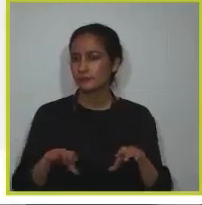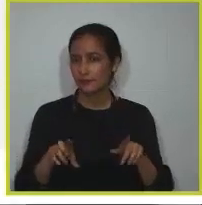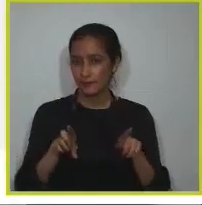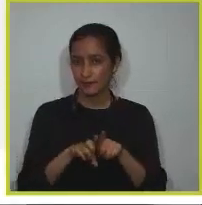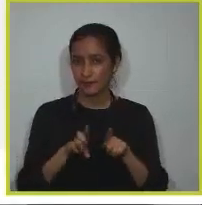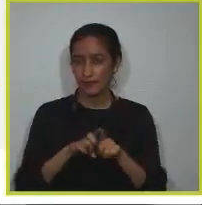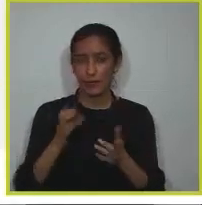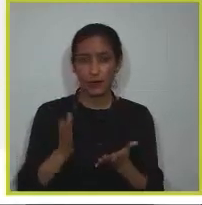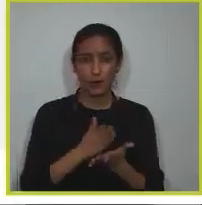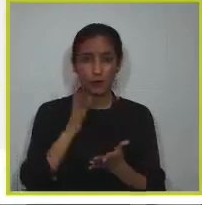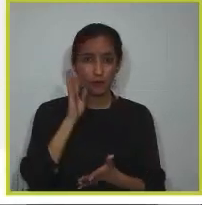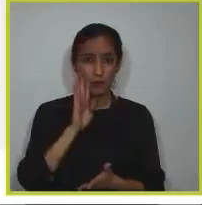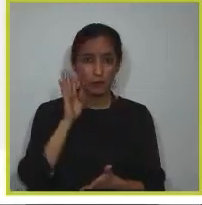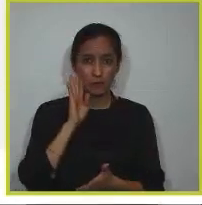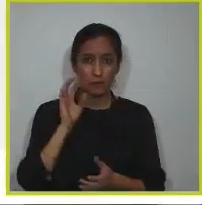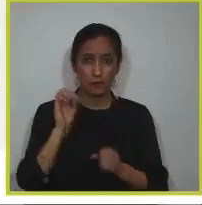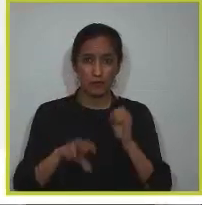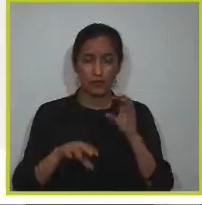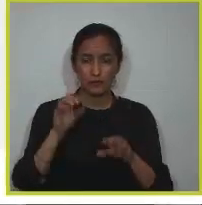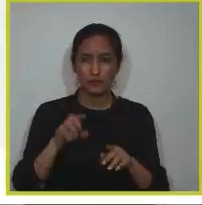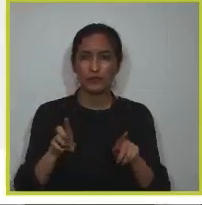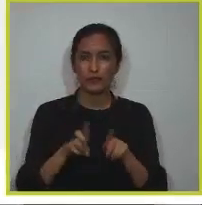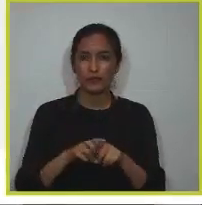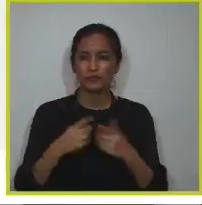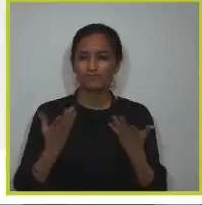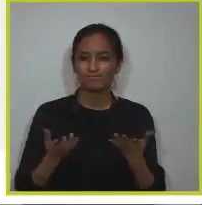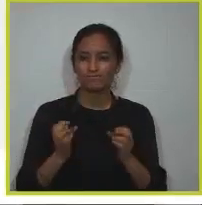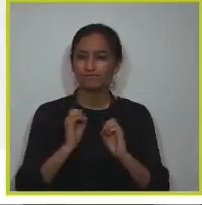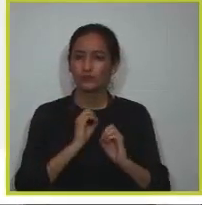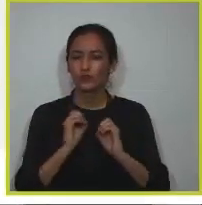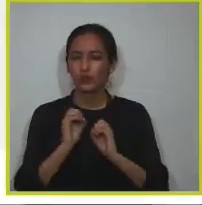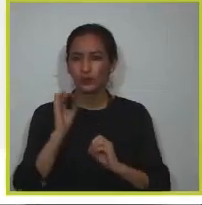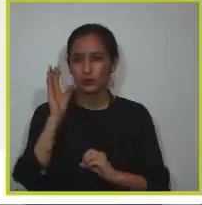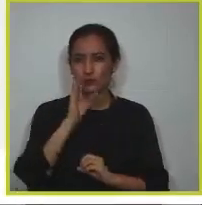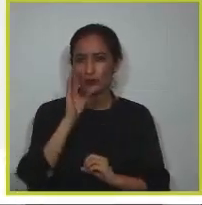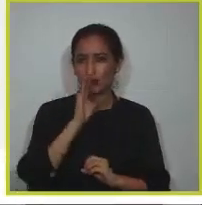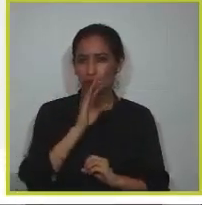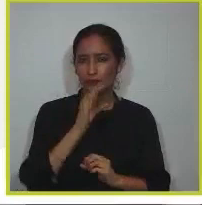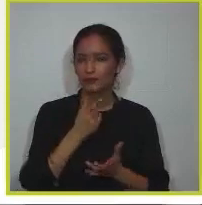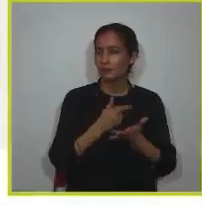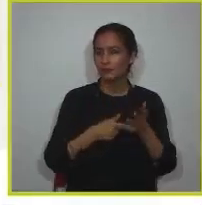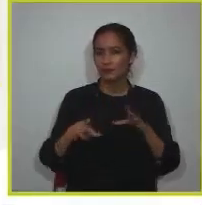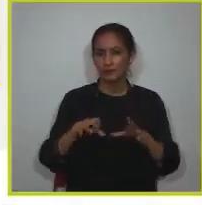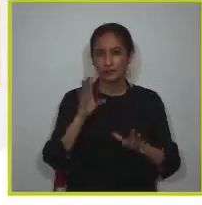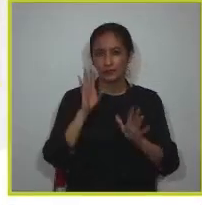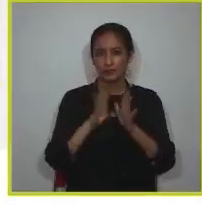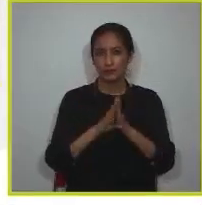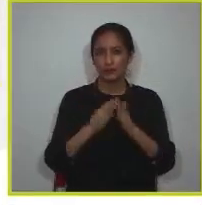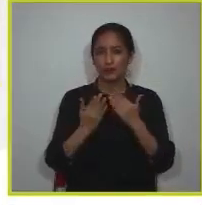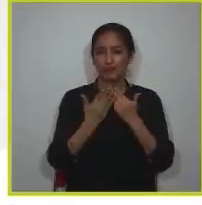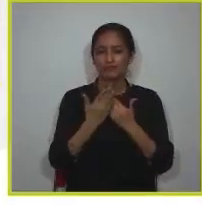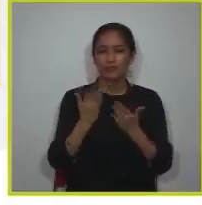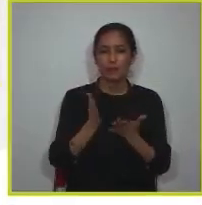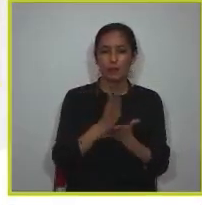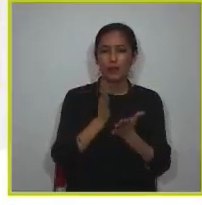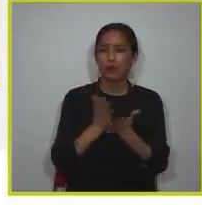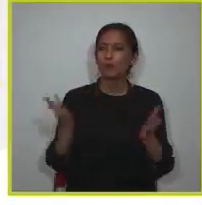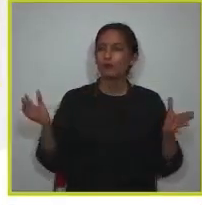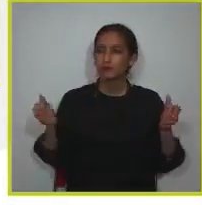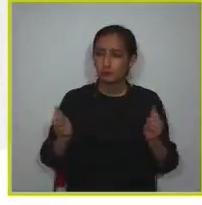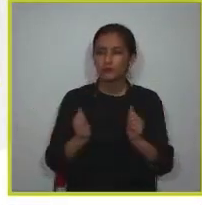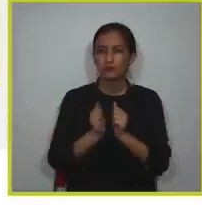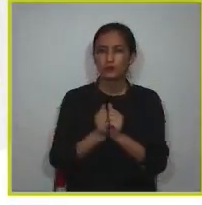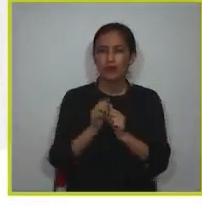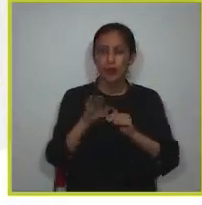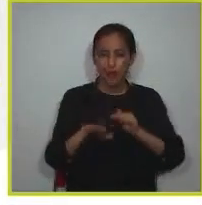al problema de los residuos sólidos buscamos una solución que nos permitiera afrontar este problema juntos dar